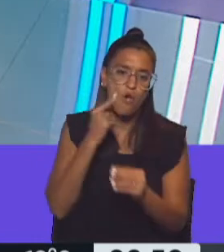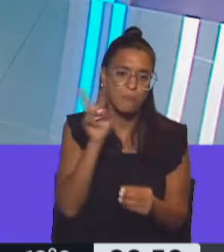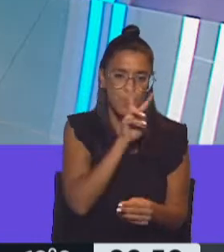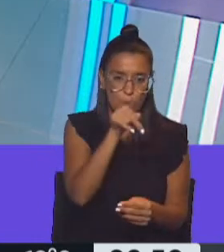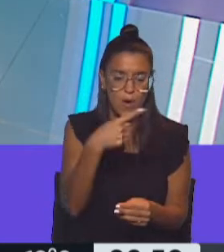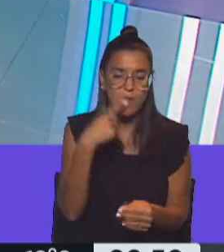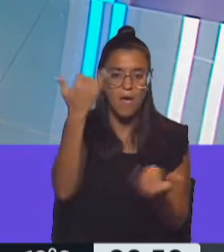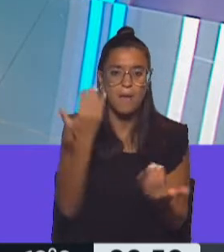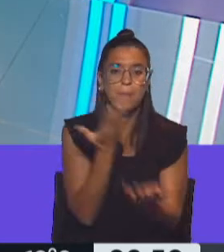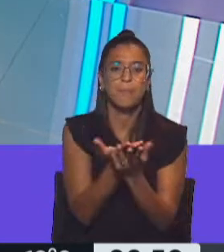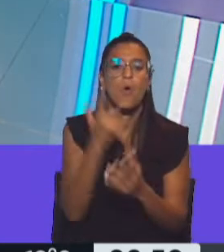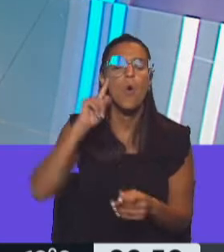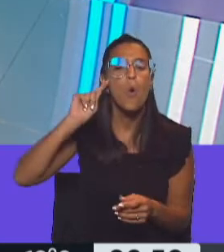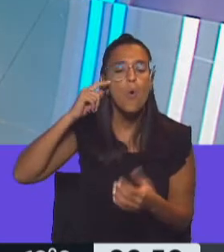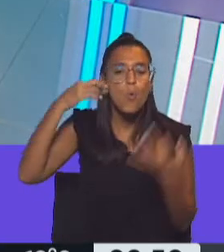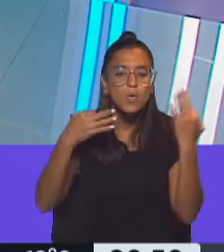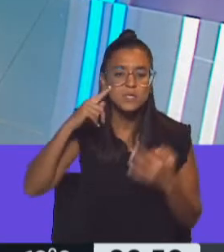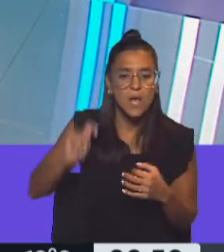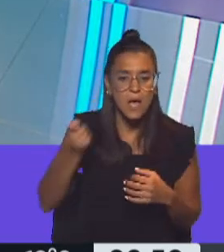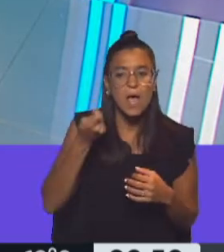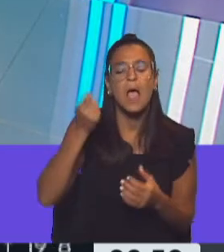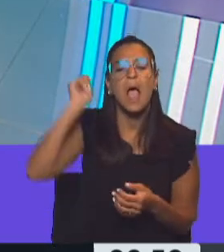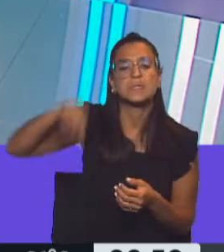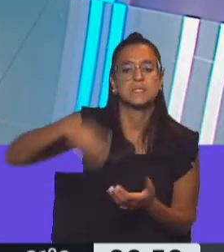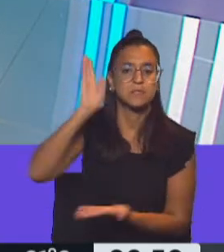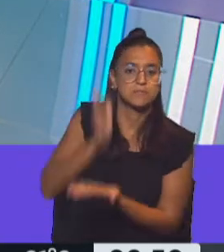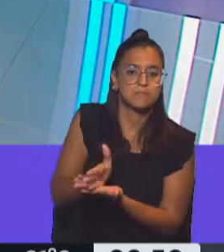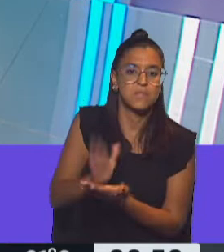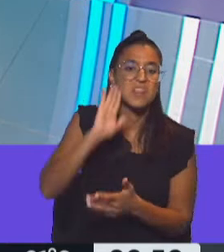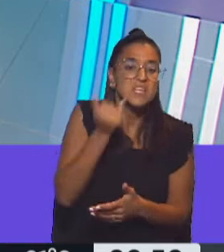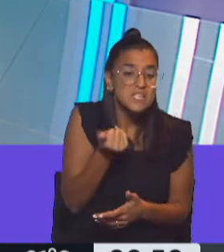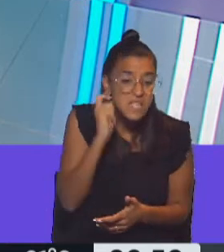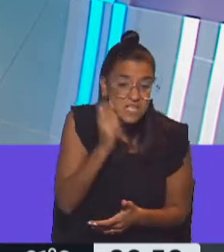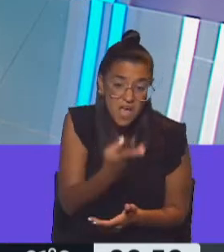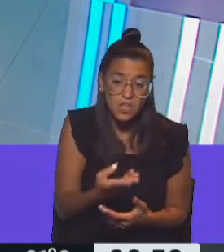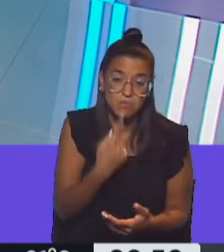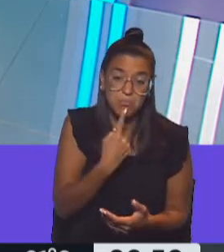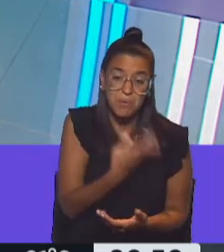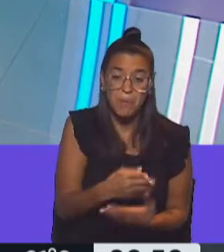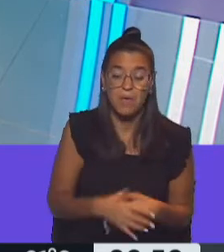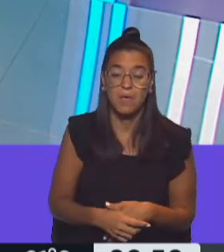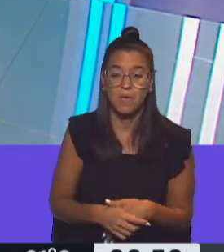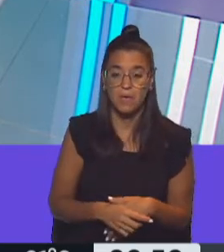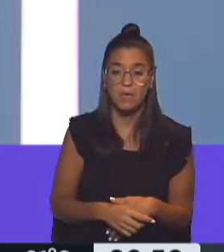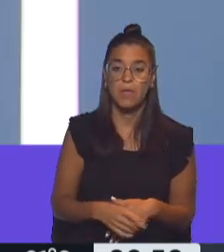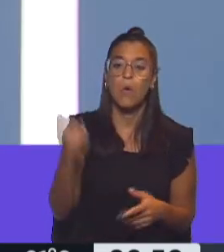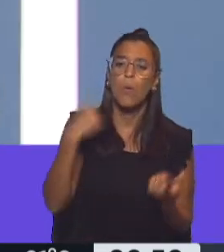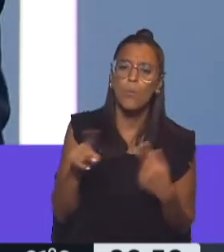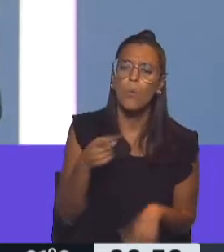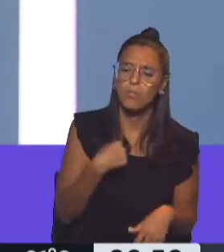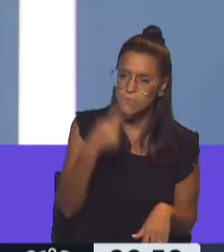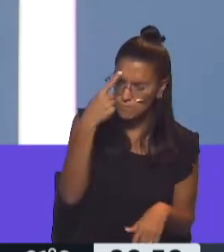pidiendo juicio y castigo por supuesto 16 años tenía el pp cuando uno se